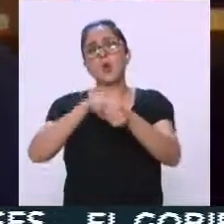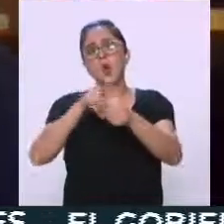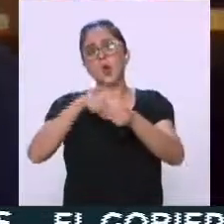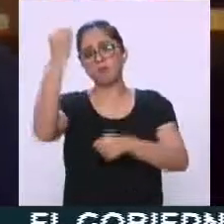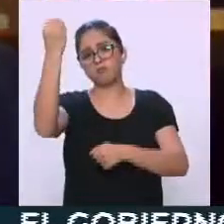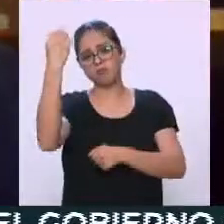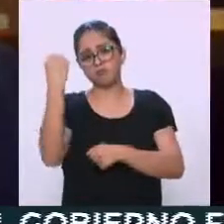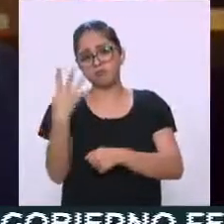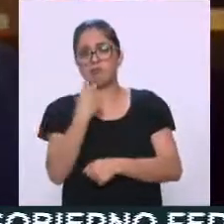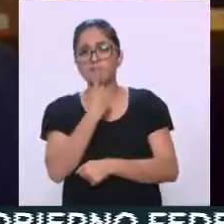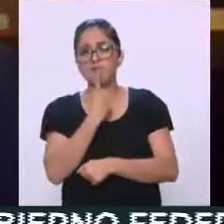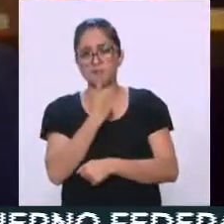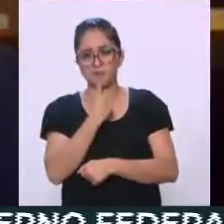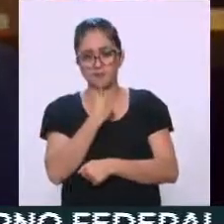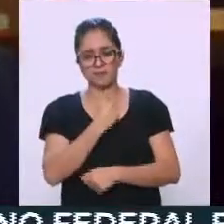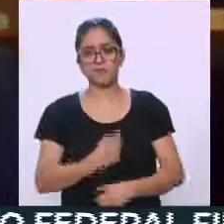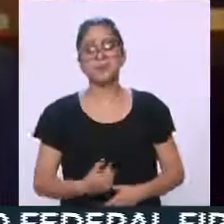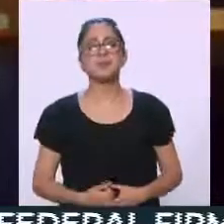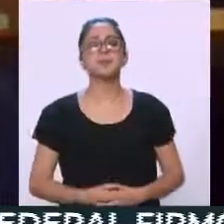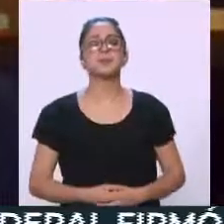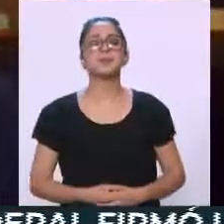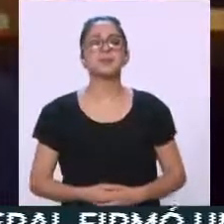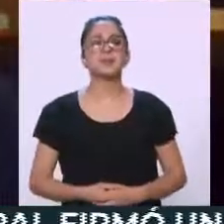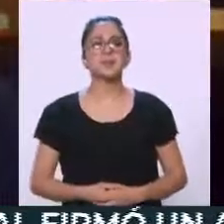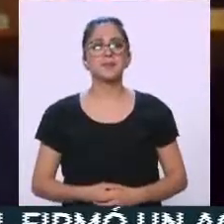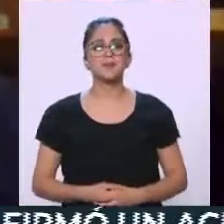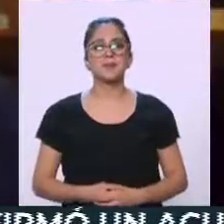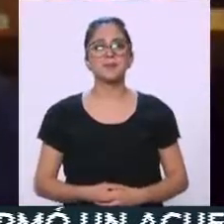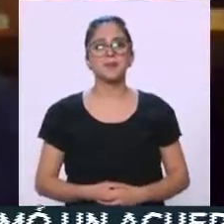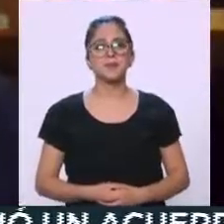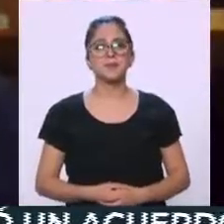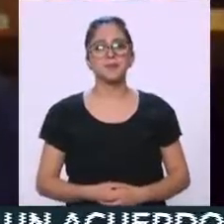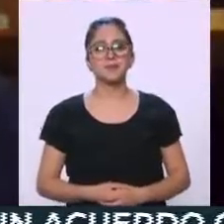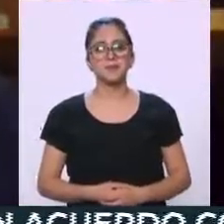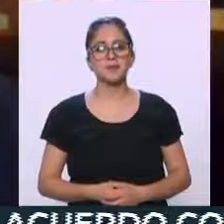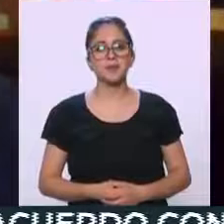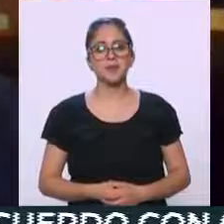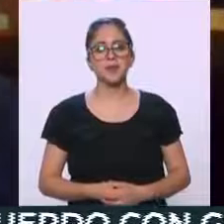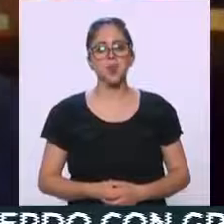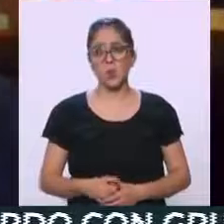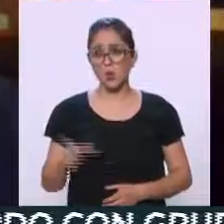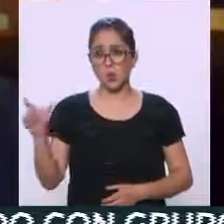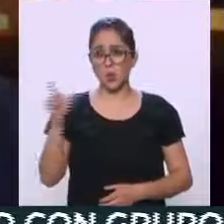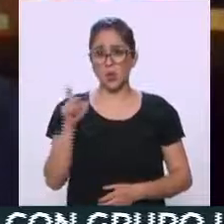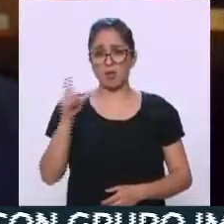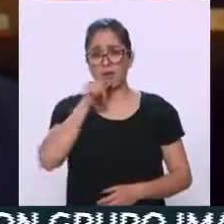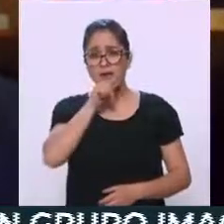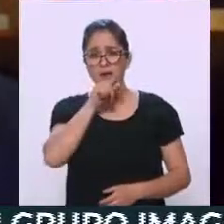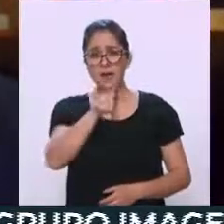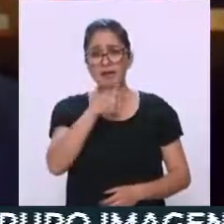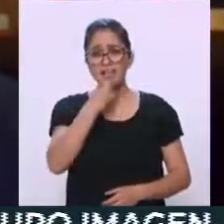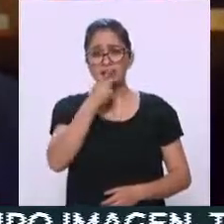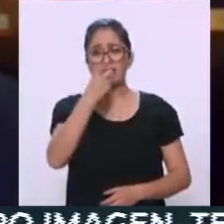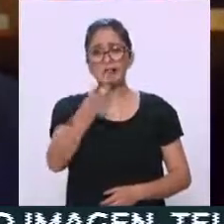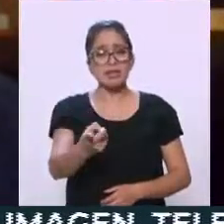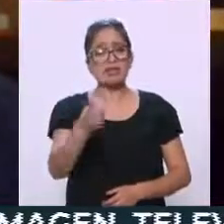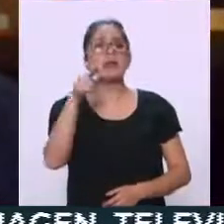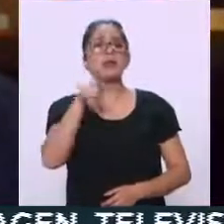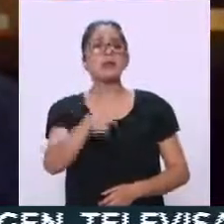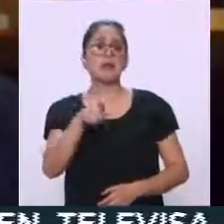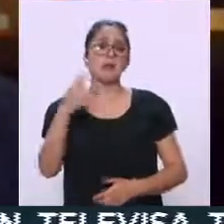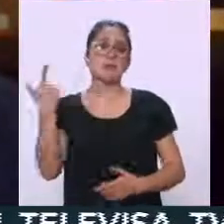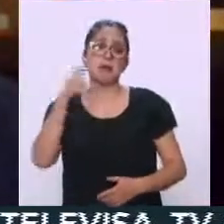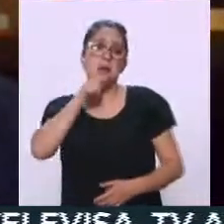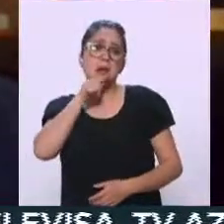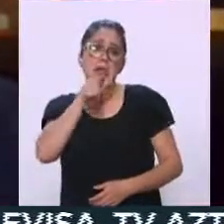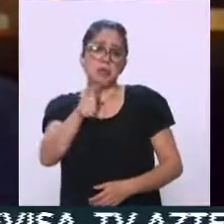Otra cosa que también hay que comentar ahí, bueno, es que mucho, al inicio particularmente Jalisco dijo, bueno, que se iba a ir por su lado,